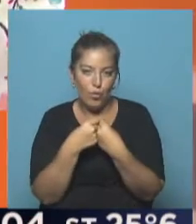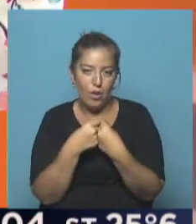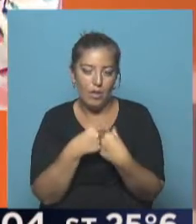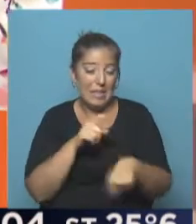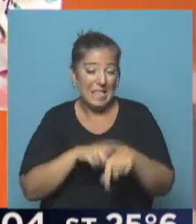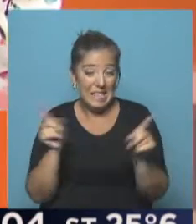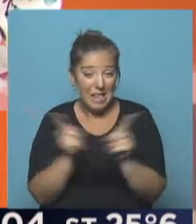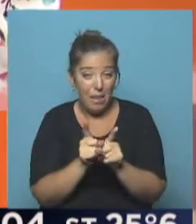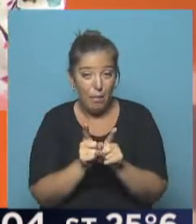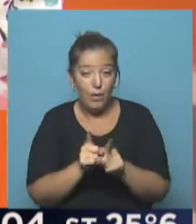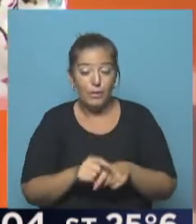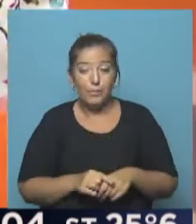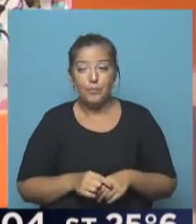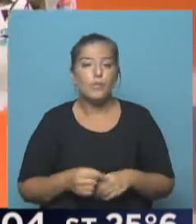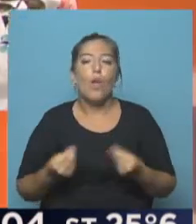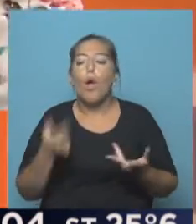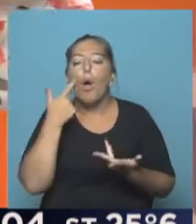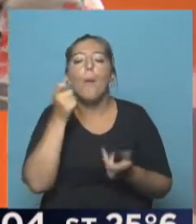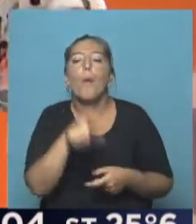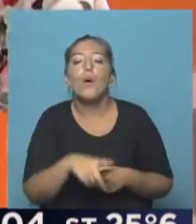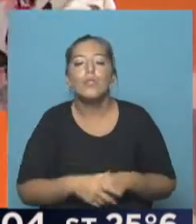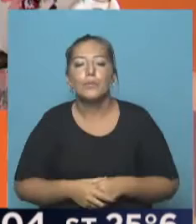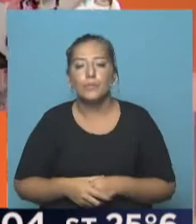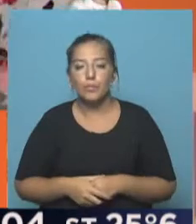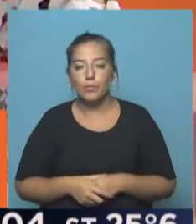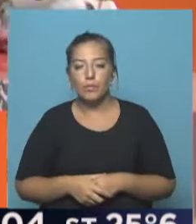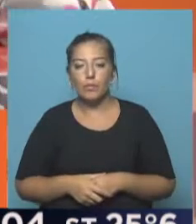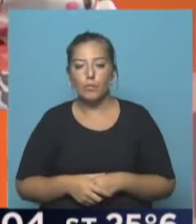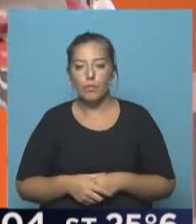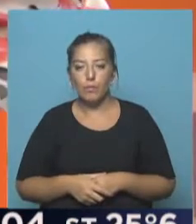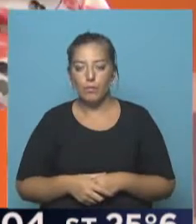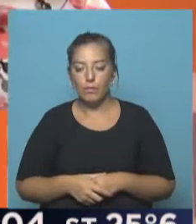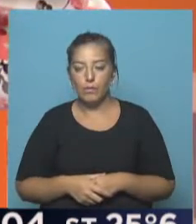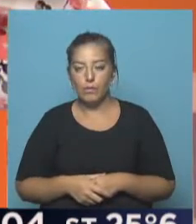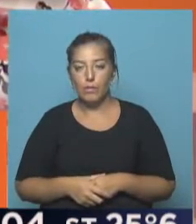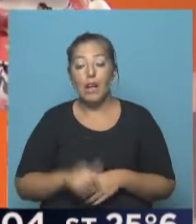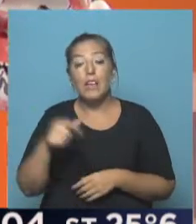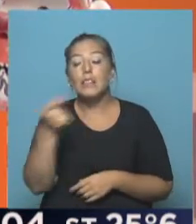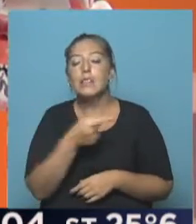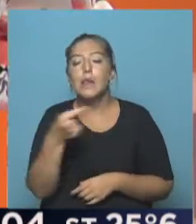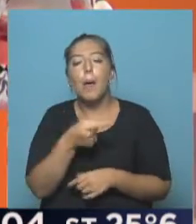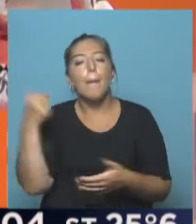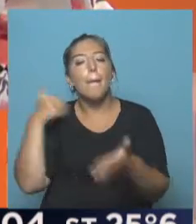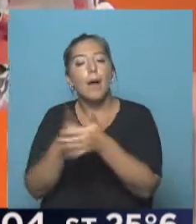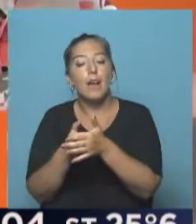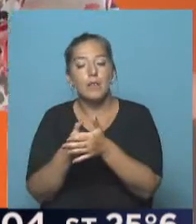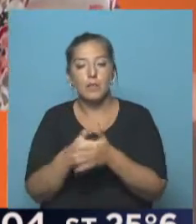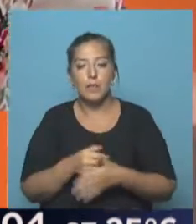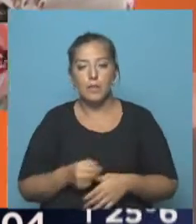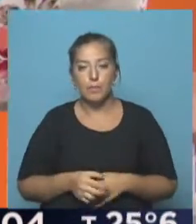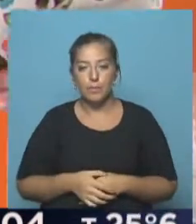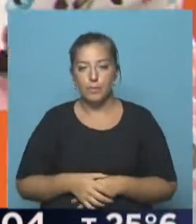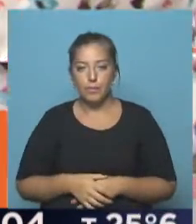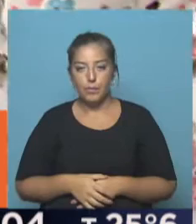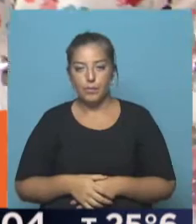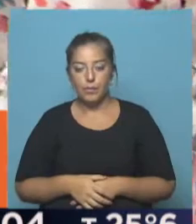nadie hizo tanto en tan poco tiempo. ¿Cómo ves vos, en otro sentido, bueno, cómo ves vos estas semanas que pasaron? En el tema que es